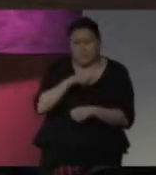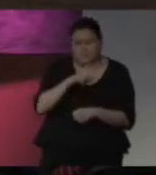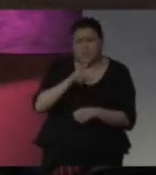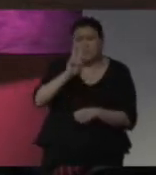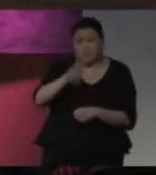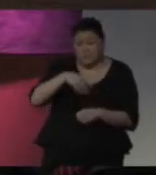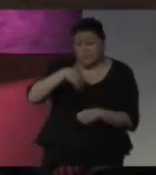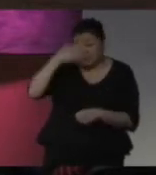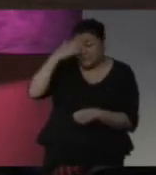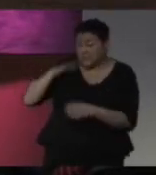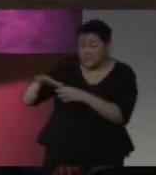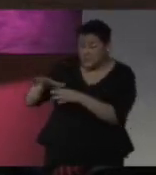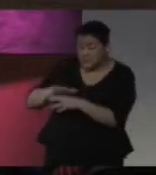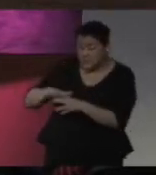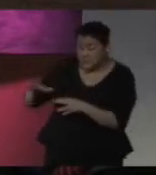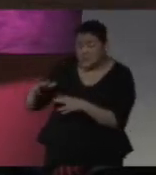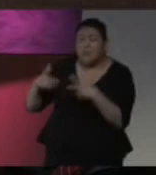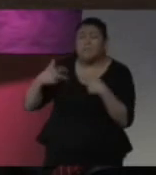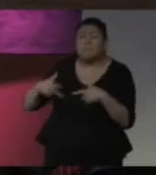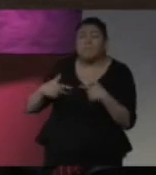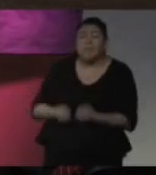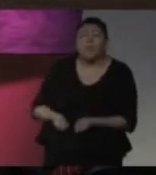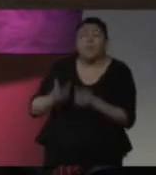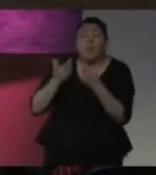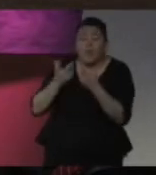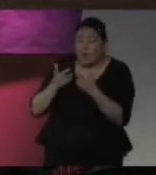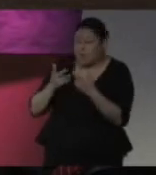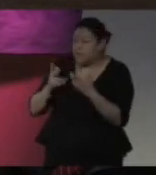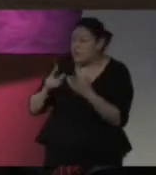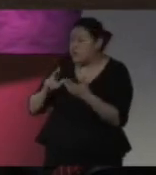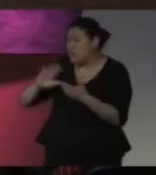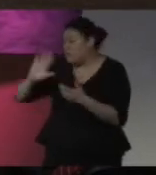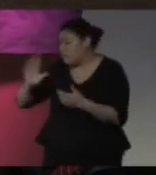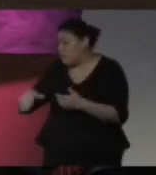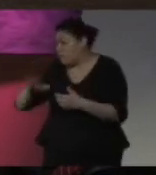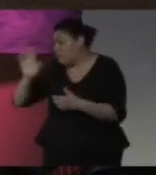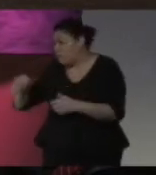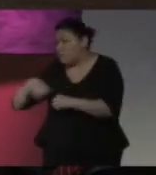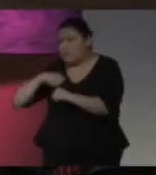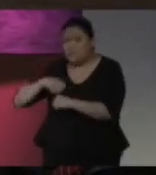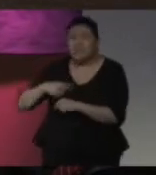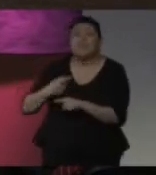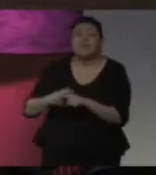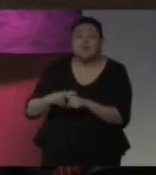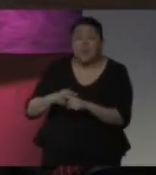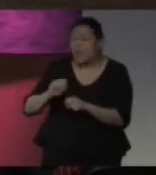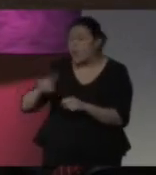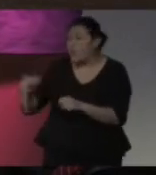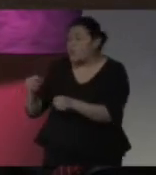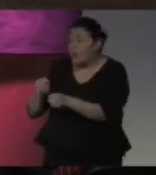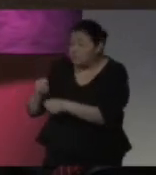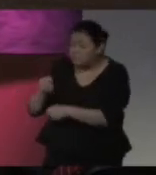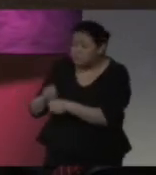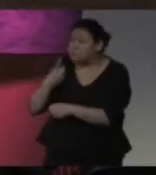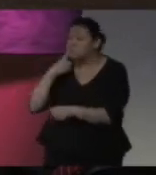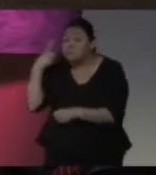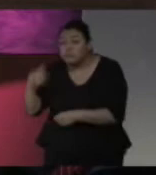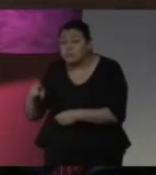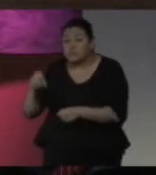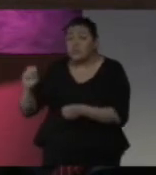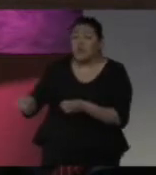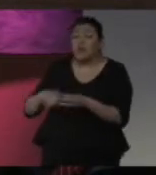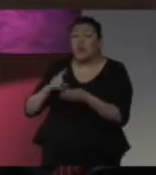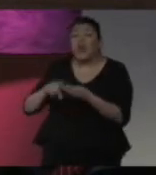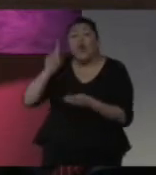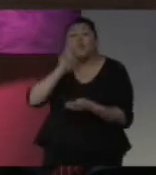podemos determinar de contar la cantidad de autoridades indígenas que están siendo perseguidas legalmente o de comadronas que